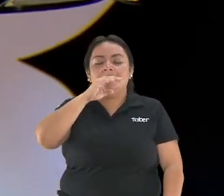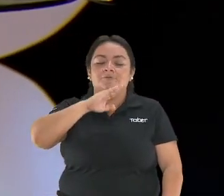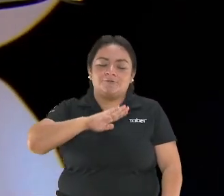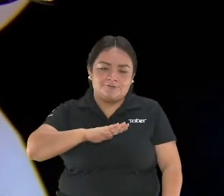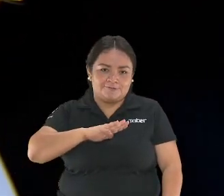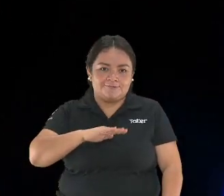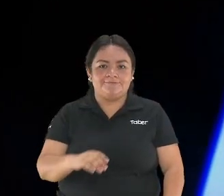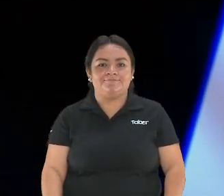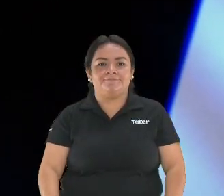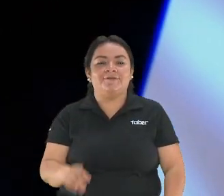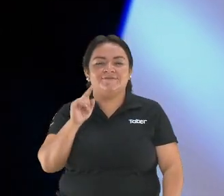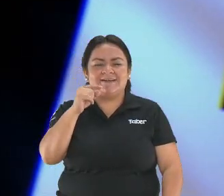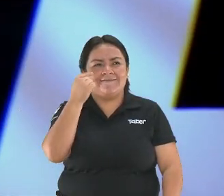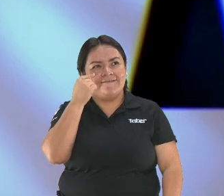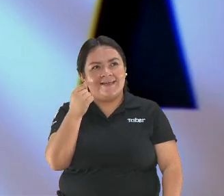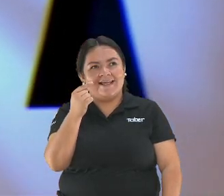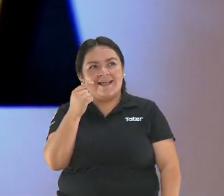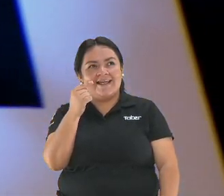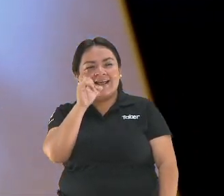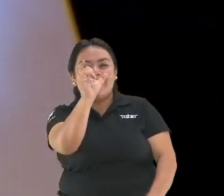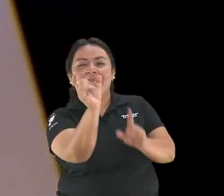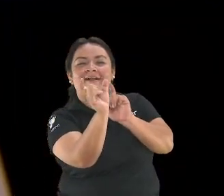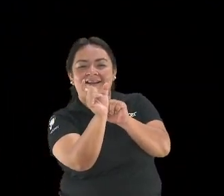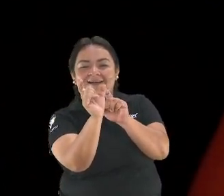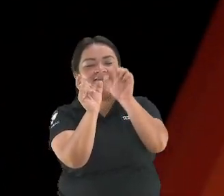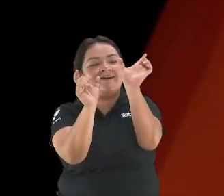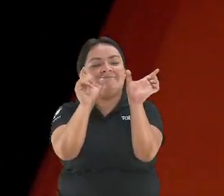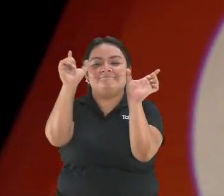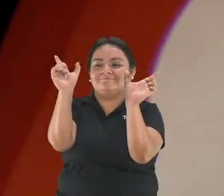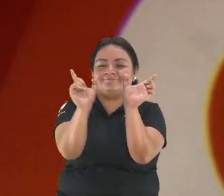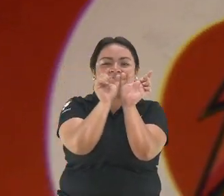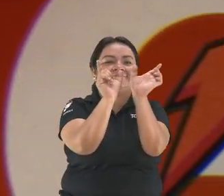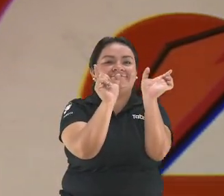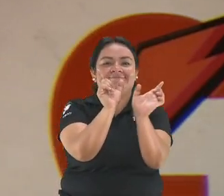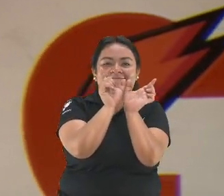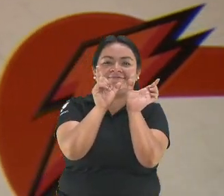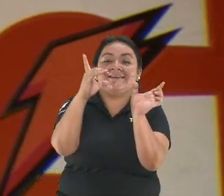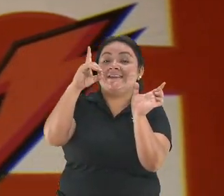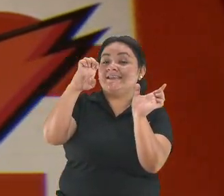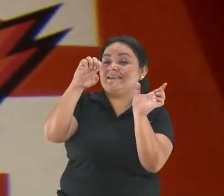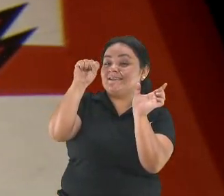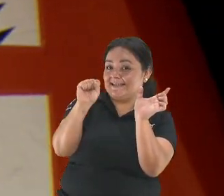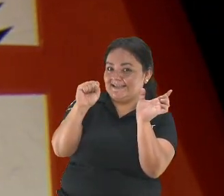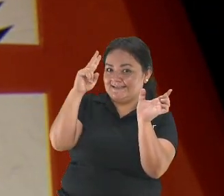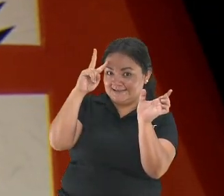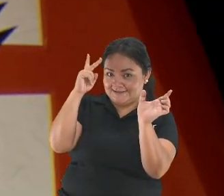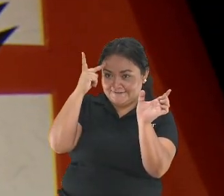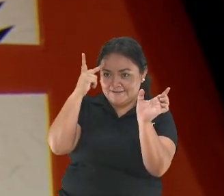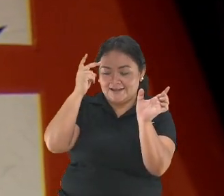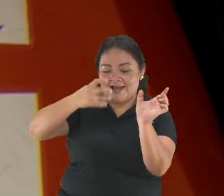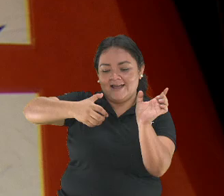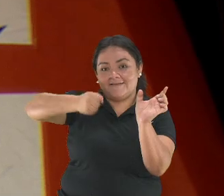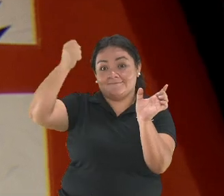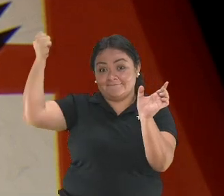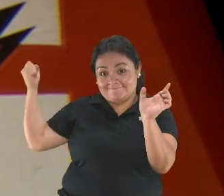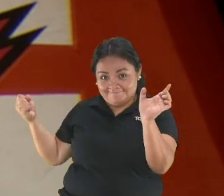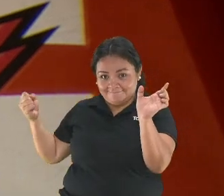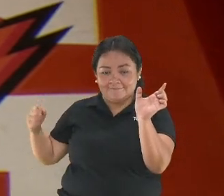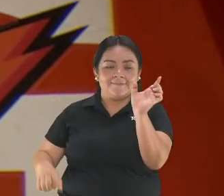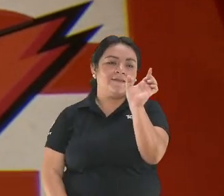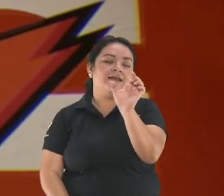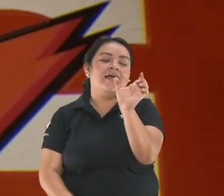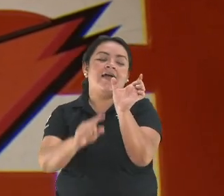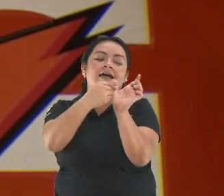el desánimo si usted ve la etimología misma de esta palabra de es si es quitar y el